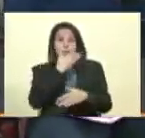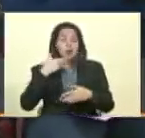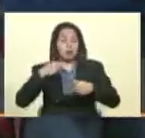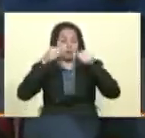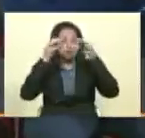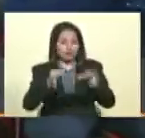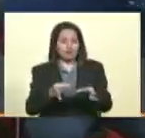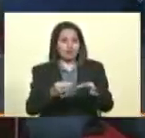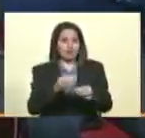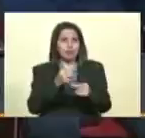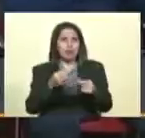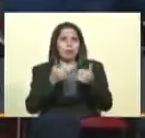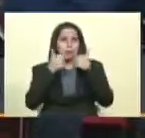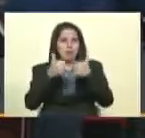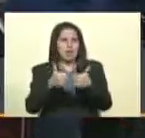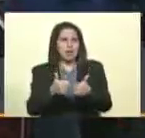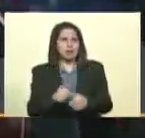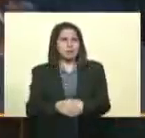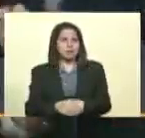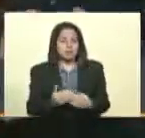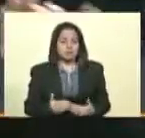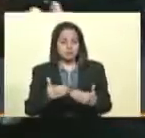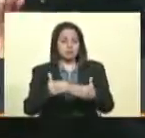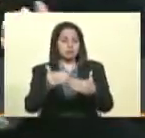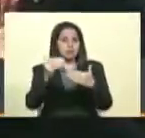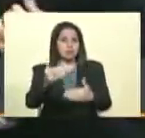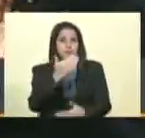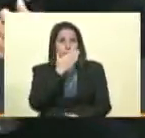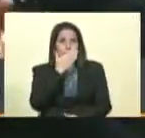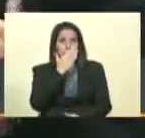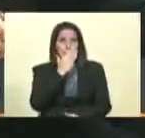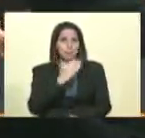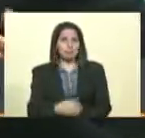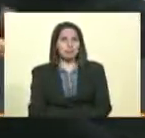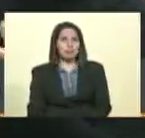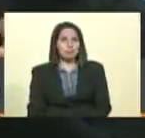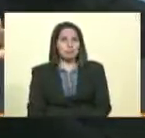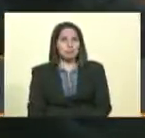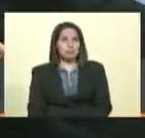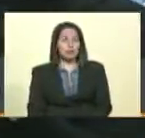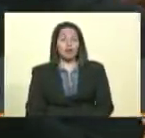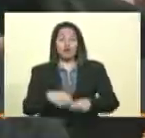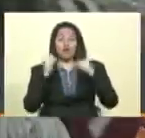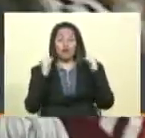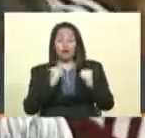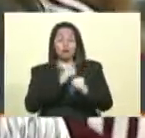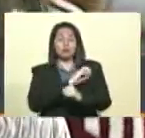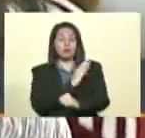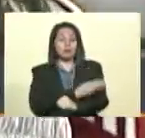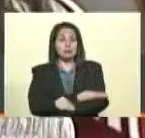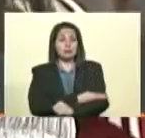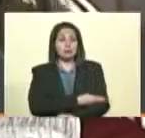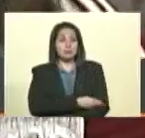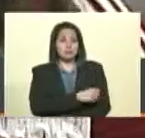ya. La salud lo que va es para adelante, con mucha fuerza.